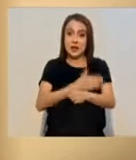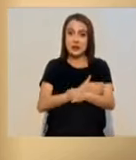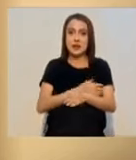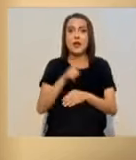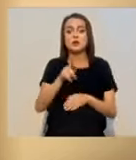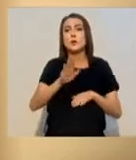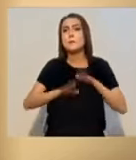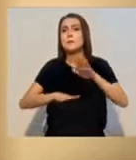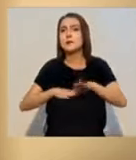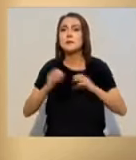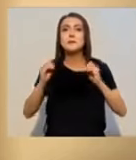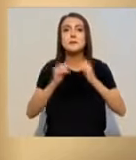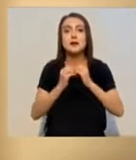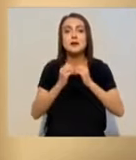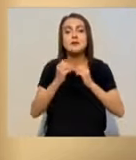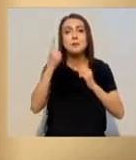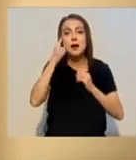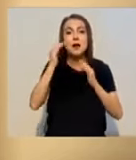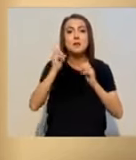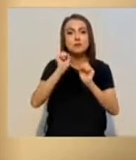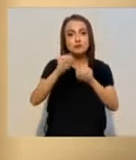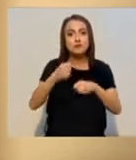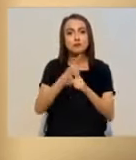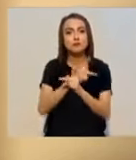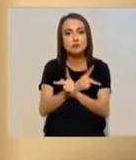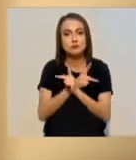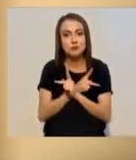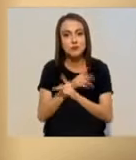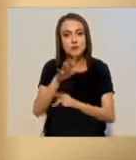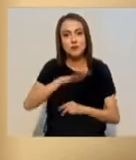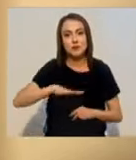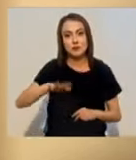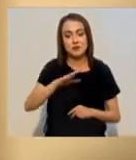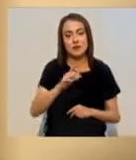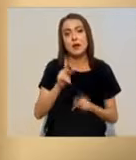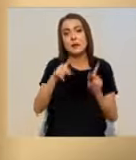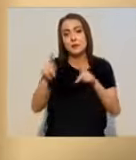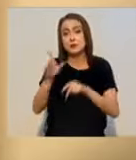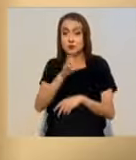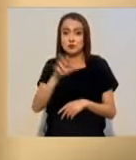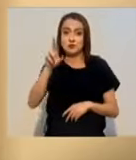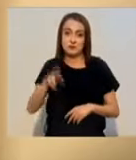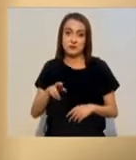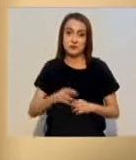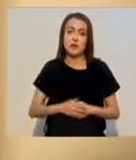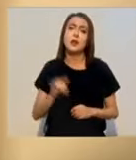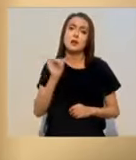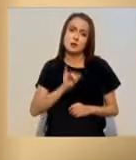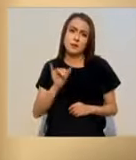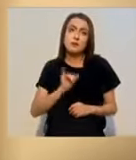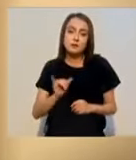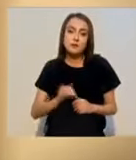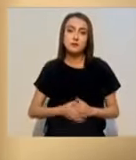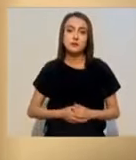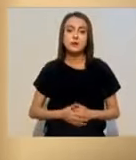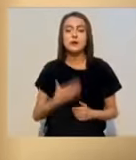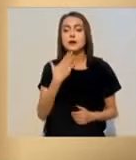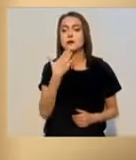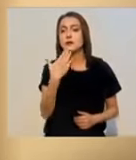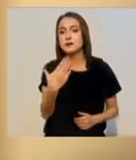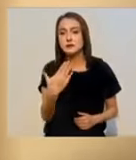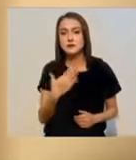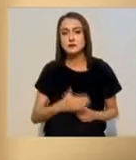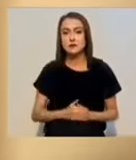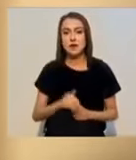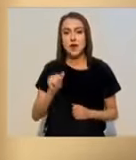acá es un paso más en la línea de proteger a las y los costarricenses. Y también agradecer